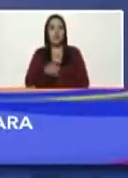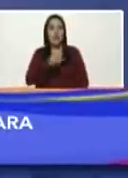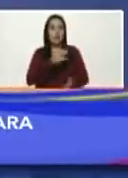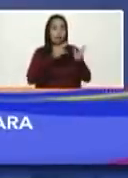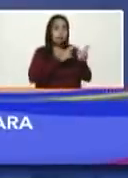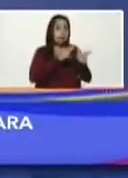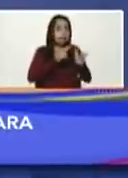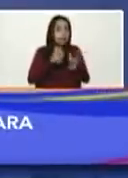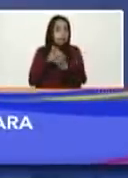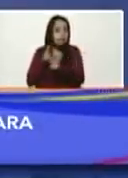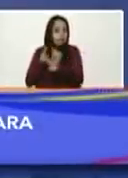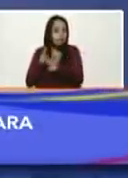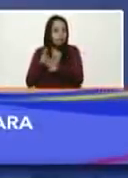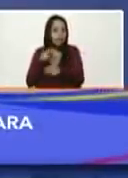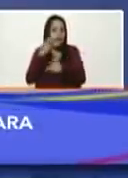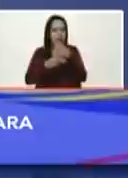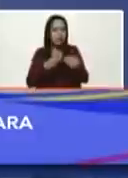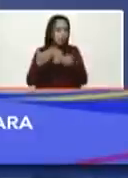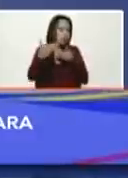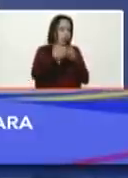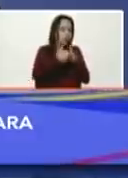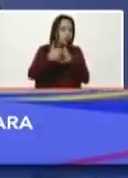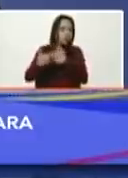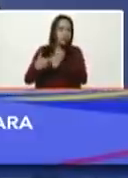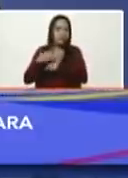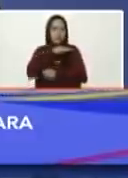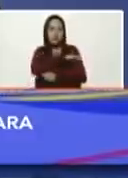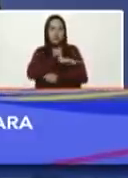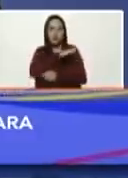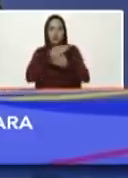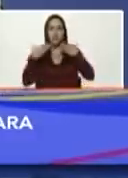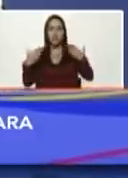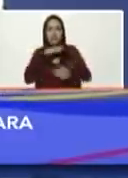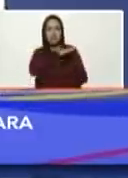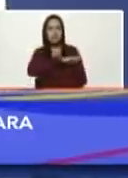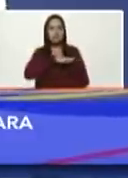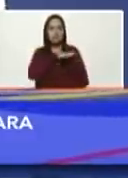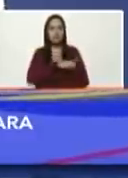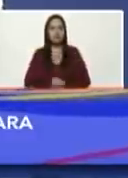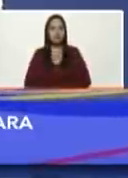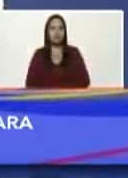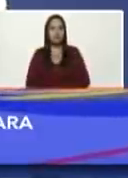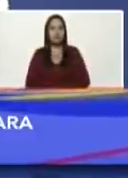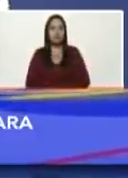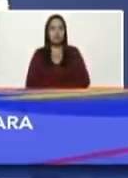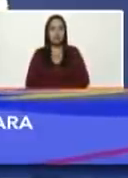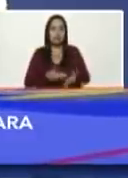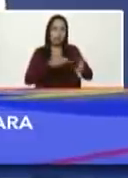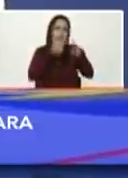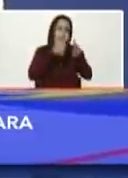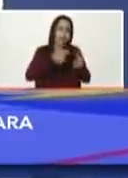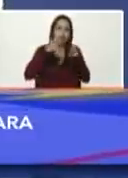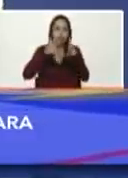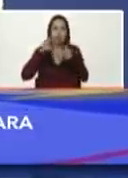estado de bienestar de las misiones y grandes misiones. Ping, ping, ping,